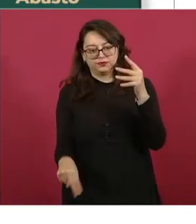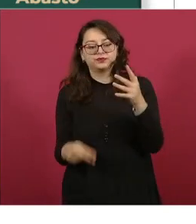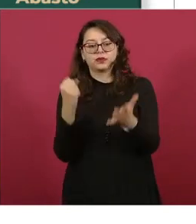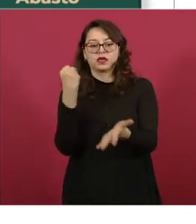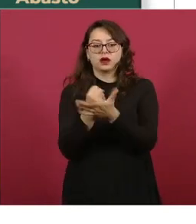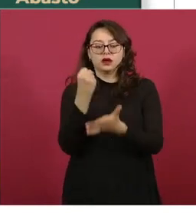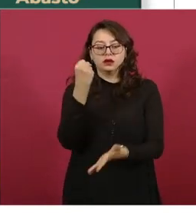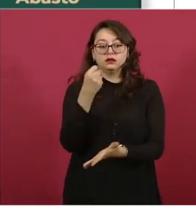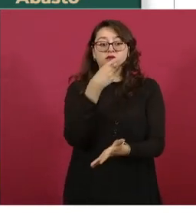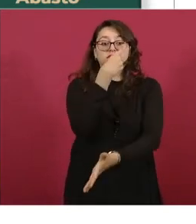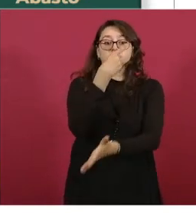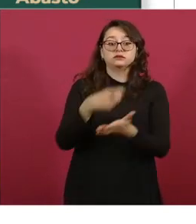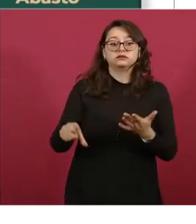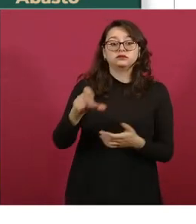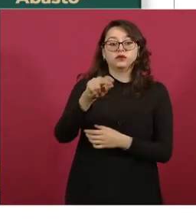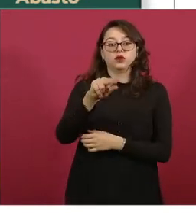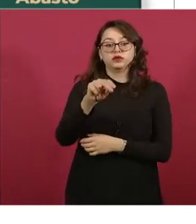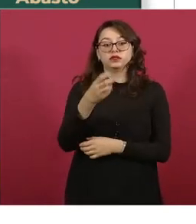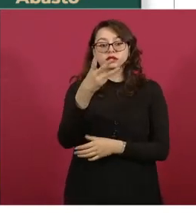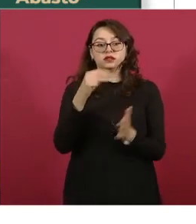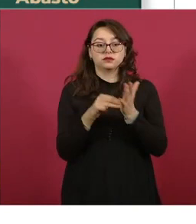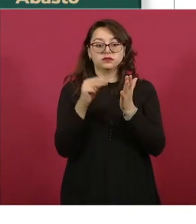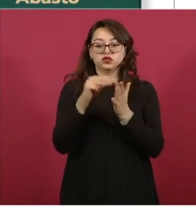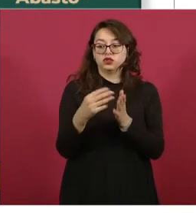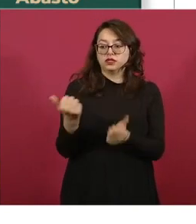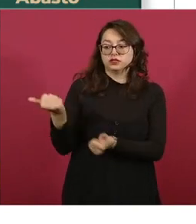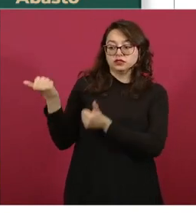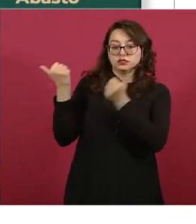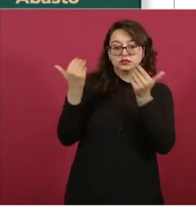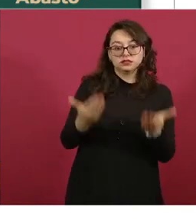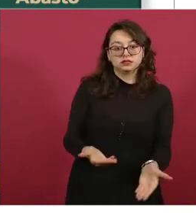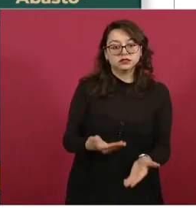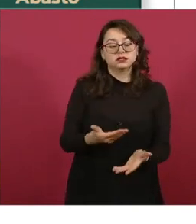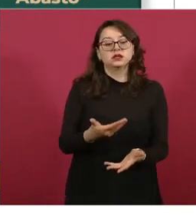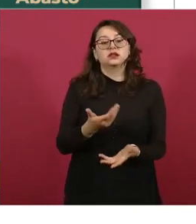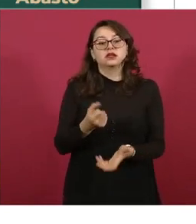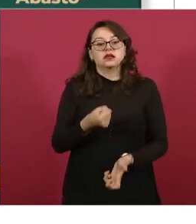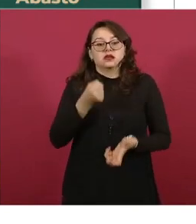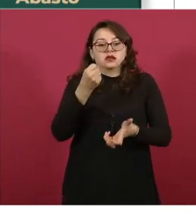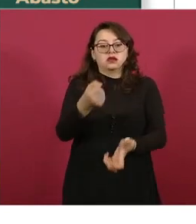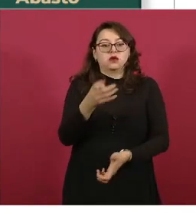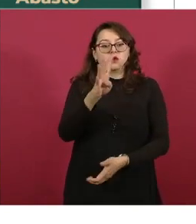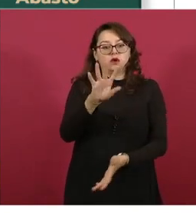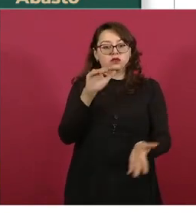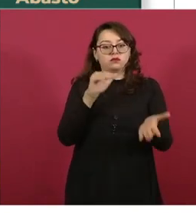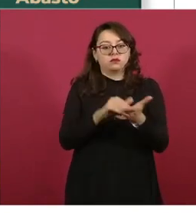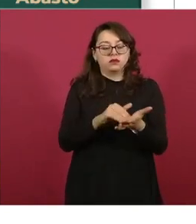de piezas de medicamentos para personas sin seguridad social solo para Veracruz, una inversión de